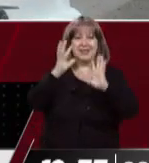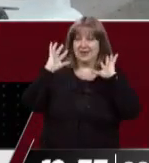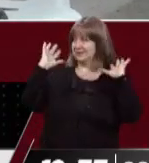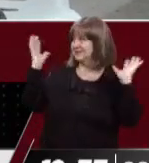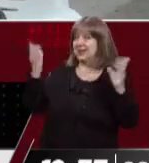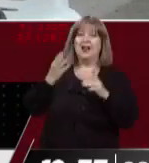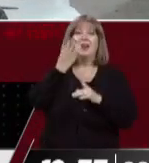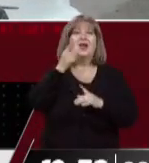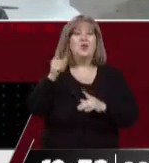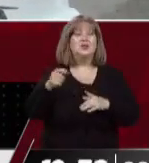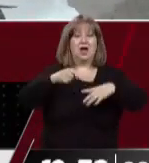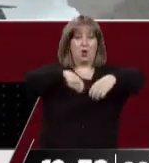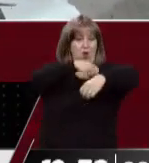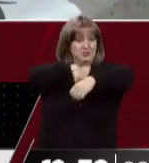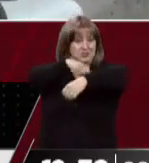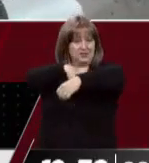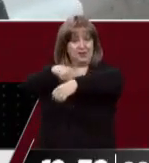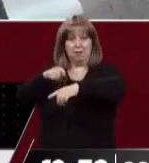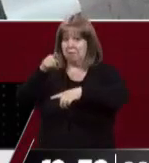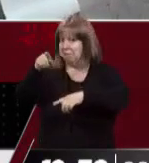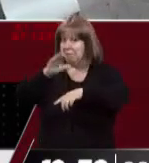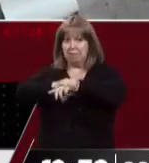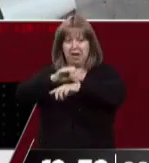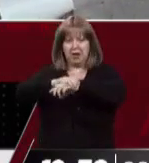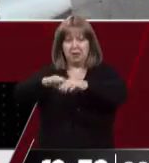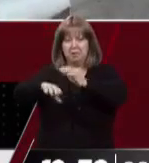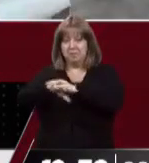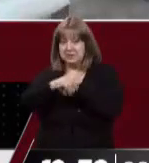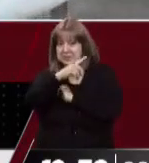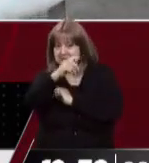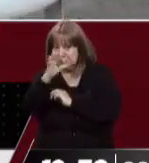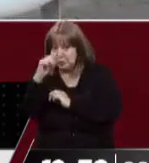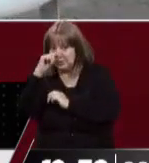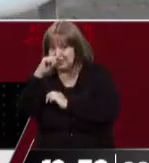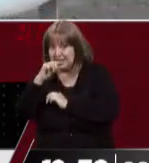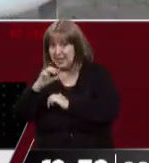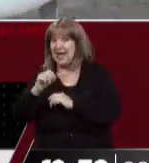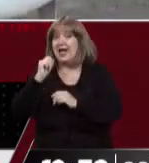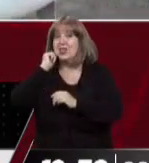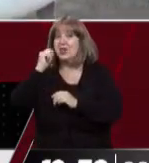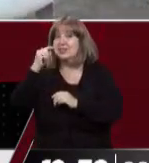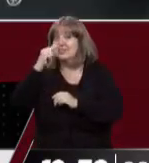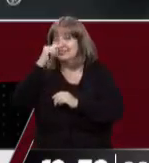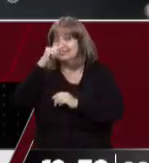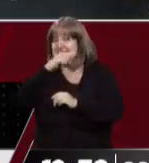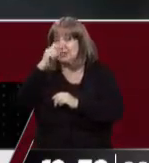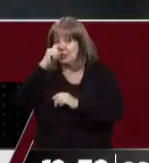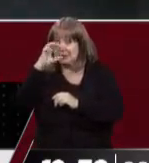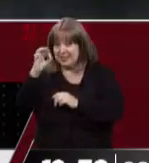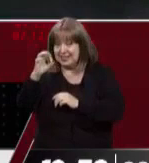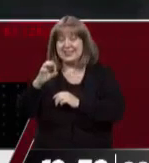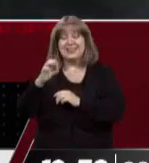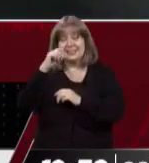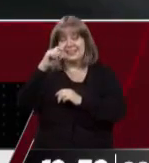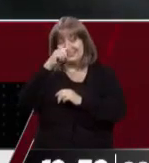la cocina, todavía hace de comer, 107 años, y las plantas. Claro, te levantás y te acostás con el sol, como la gente